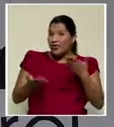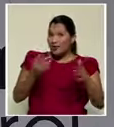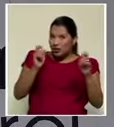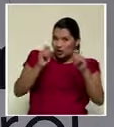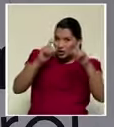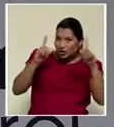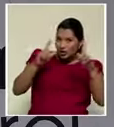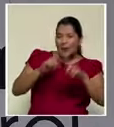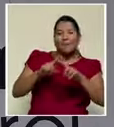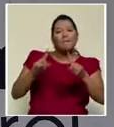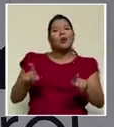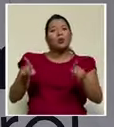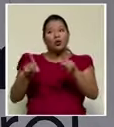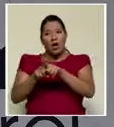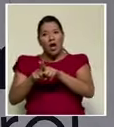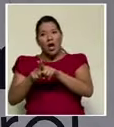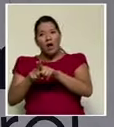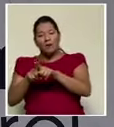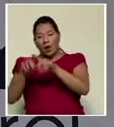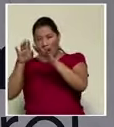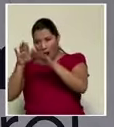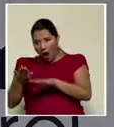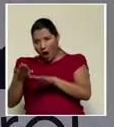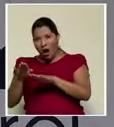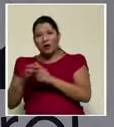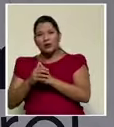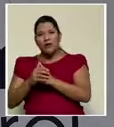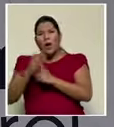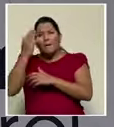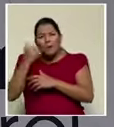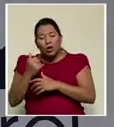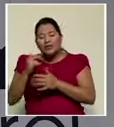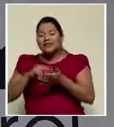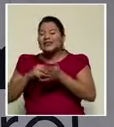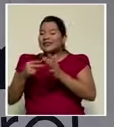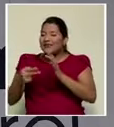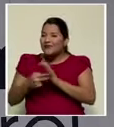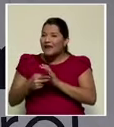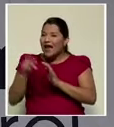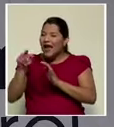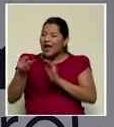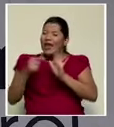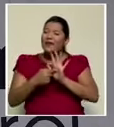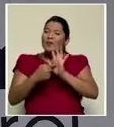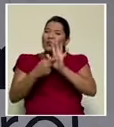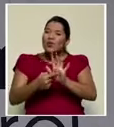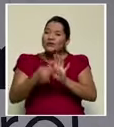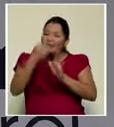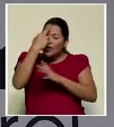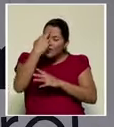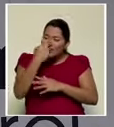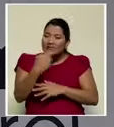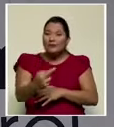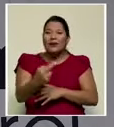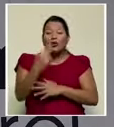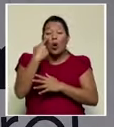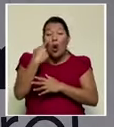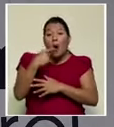muy impresionados por otro, porque revela un profundo respeto por el valor